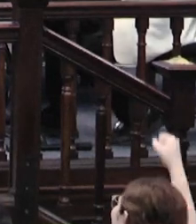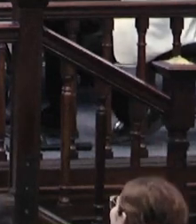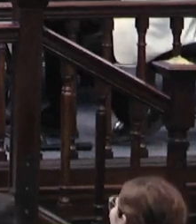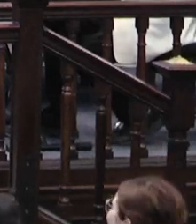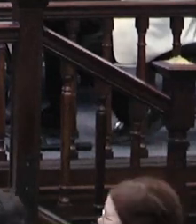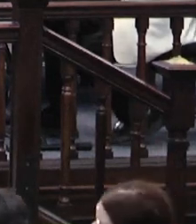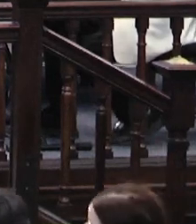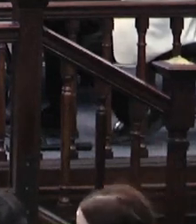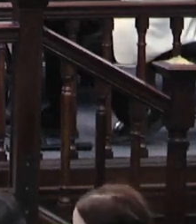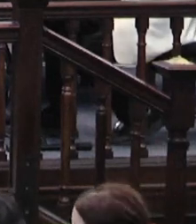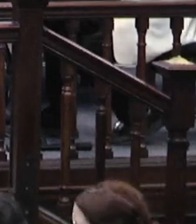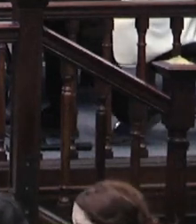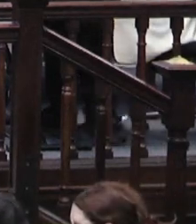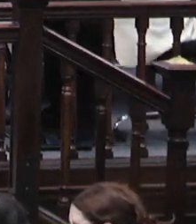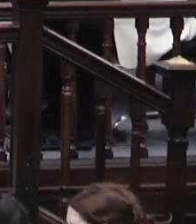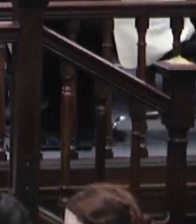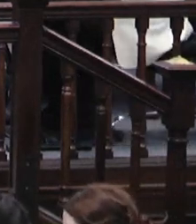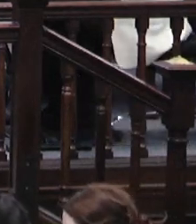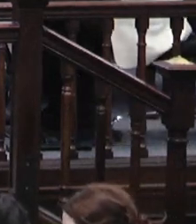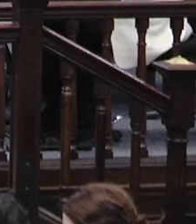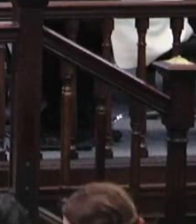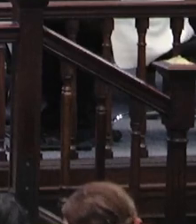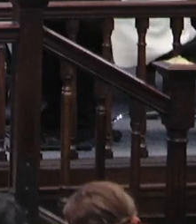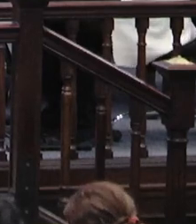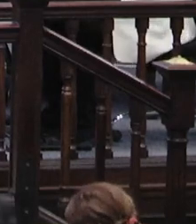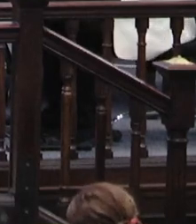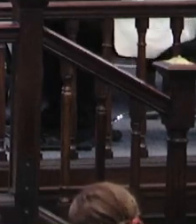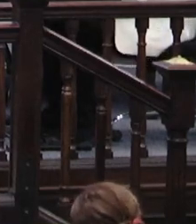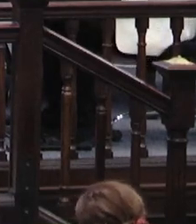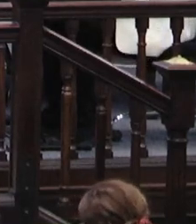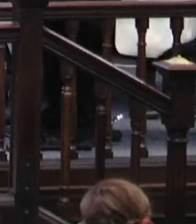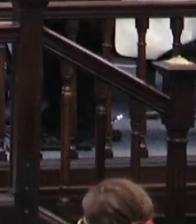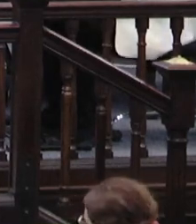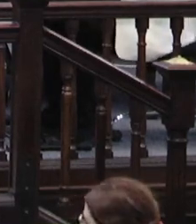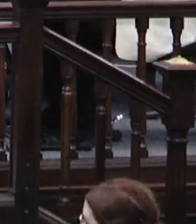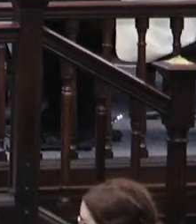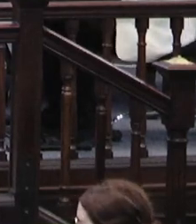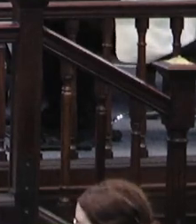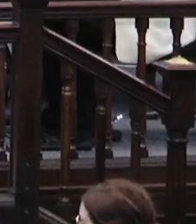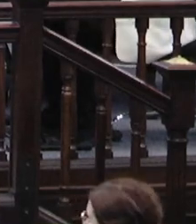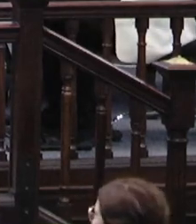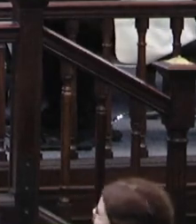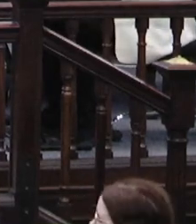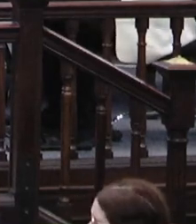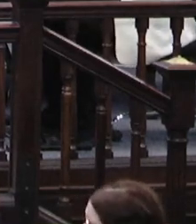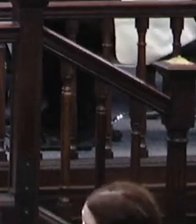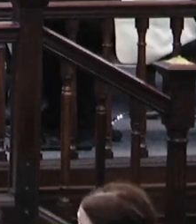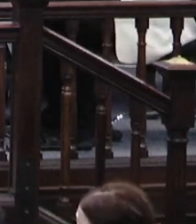¿Qué sé yo? ¿Qué